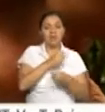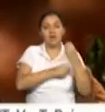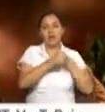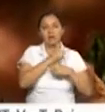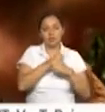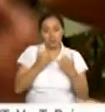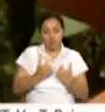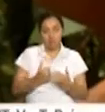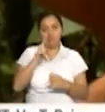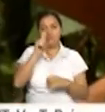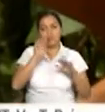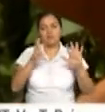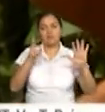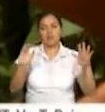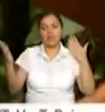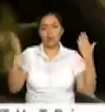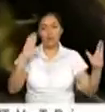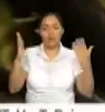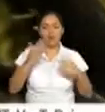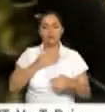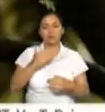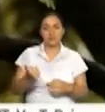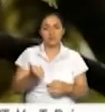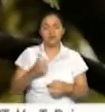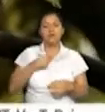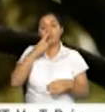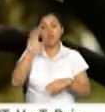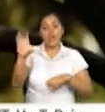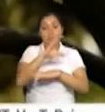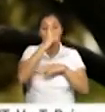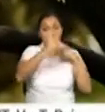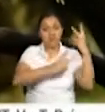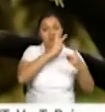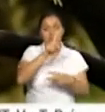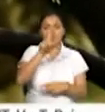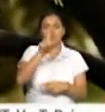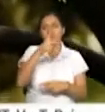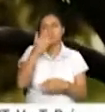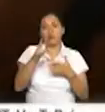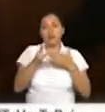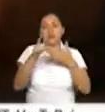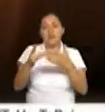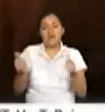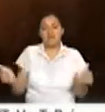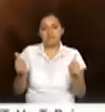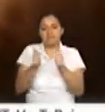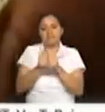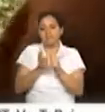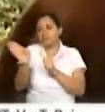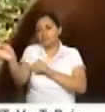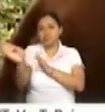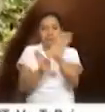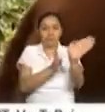Las salidas de campo para el avistamiento de aves se realizará en diferentes rutas y en compañía de guías naturalistas de Mindo.